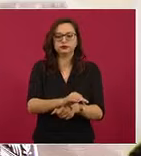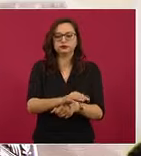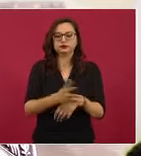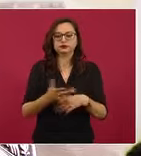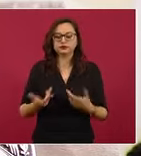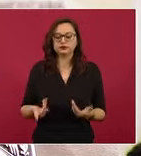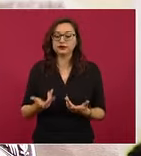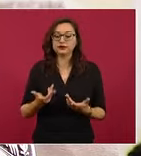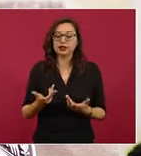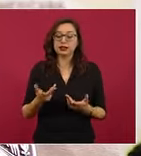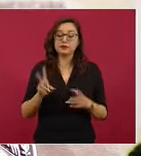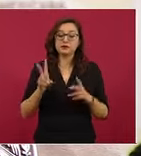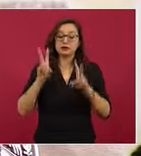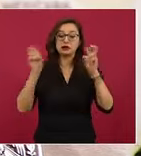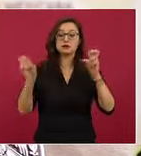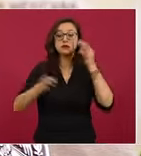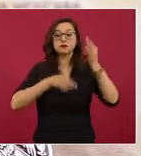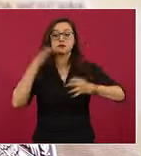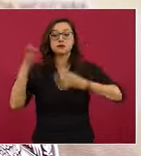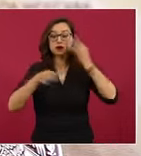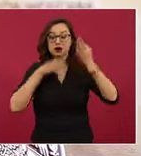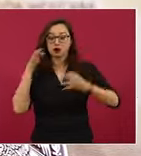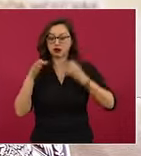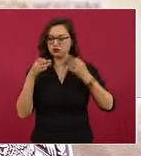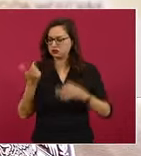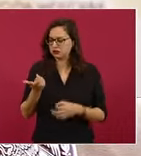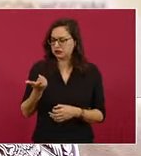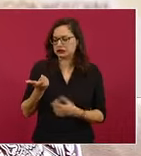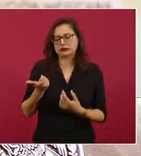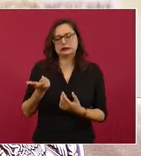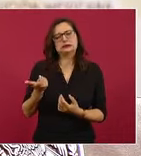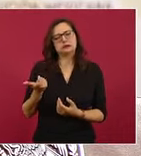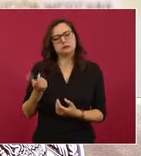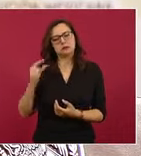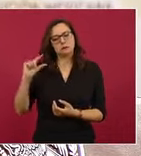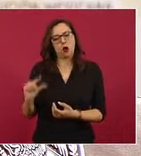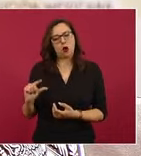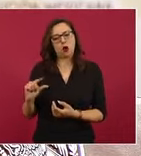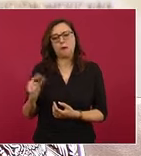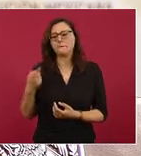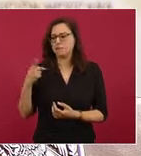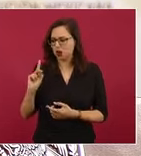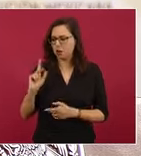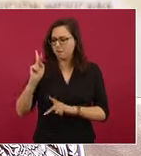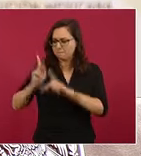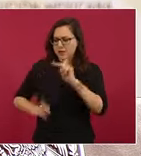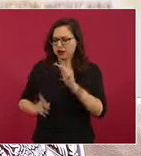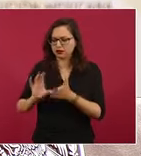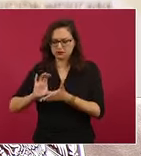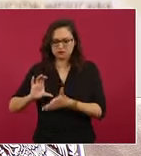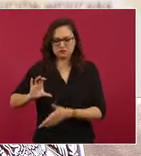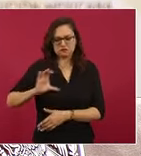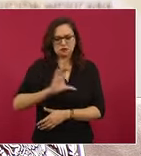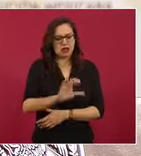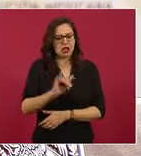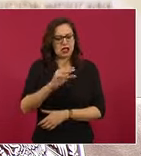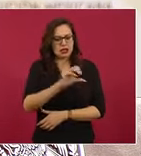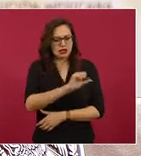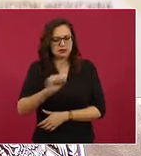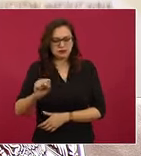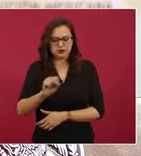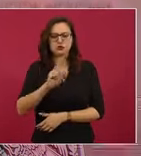ya no es como antes, pero sí nos puede alcanzar para pagar una especie de prima, una especie